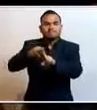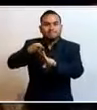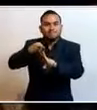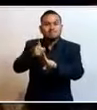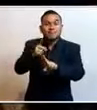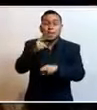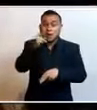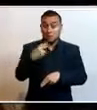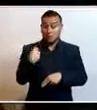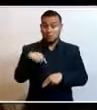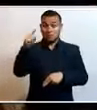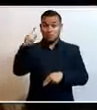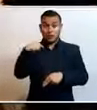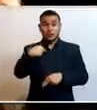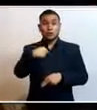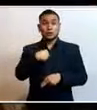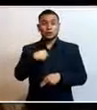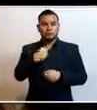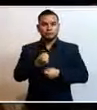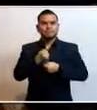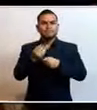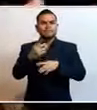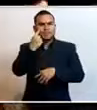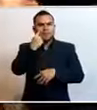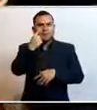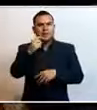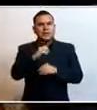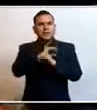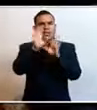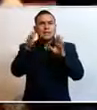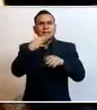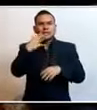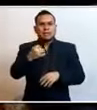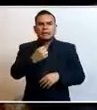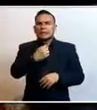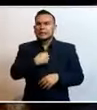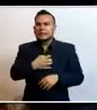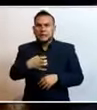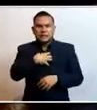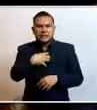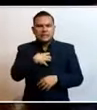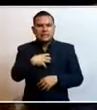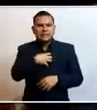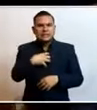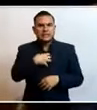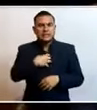similares a las que yo di ayer. Y yo lo veía y decía, está indignado, claro que está indignado.